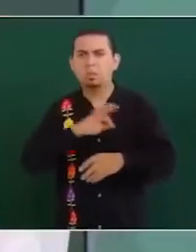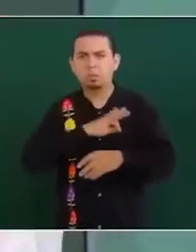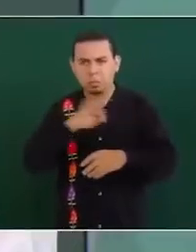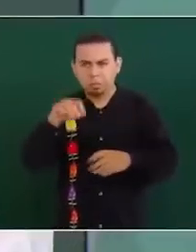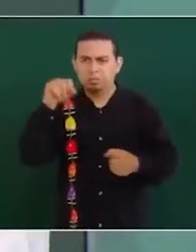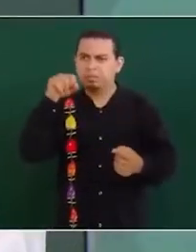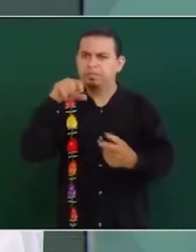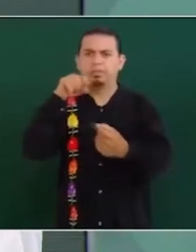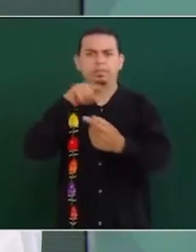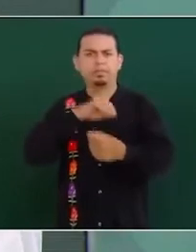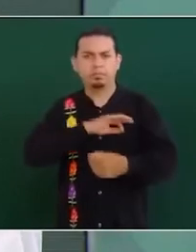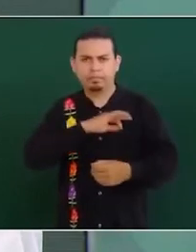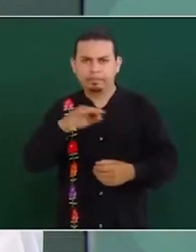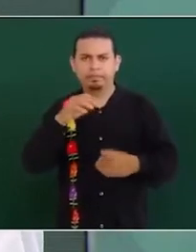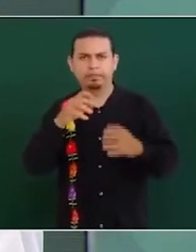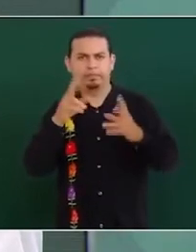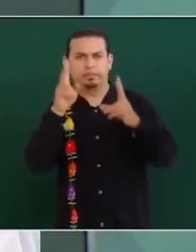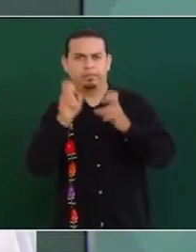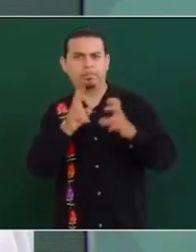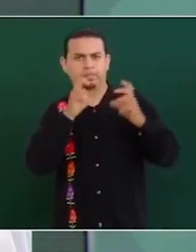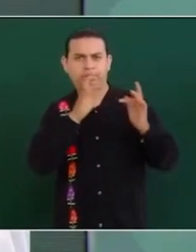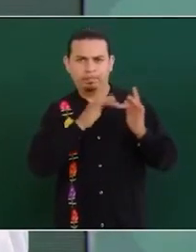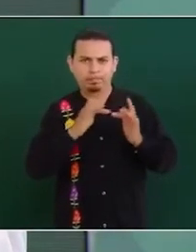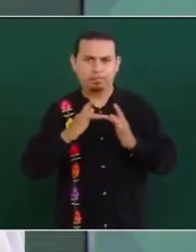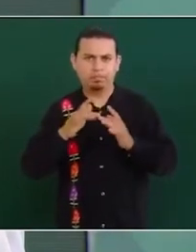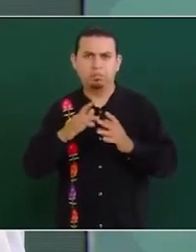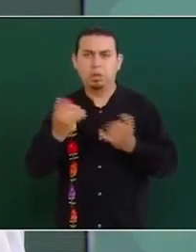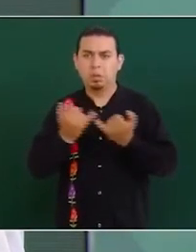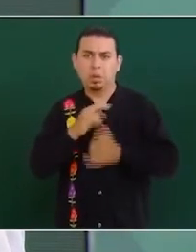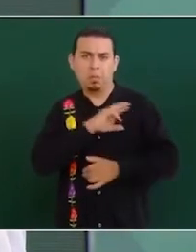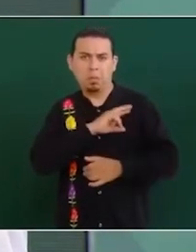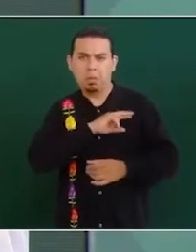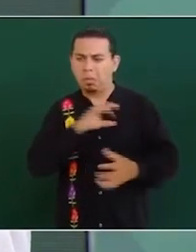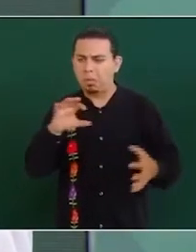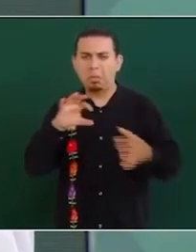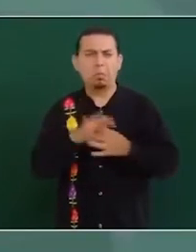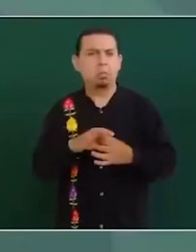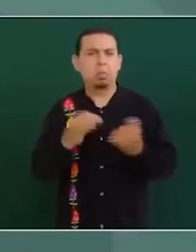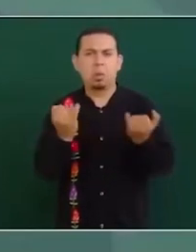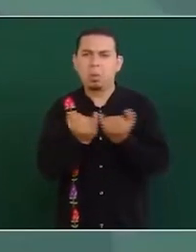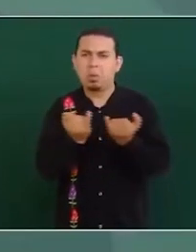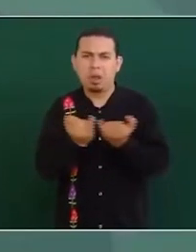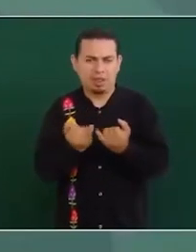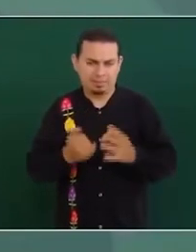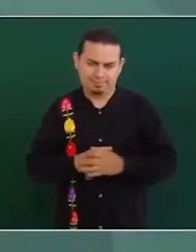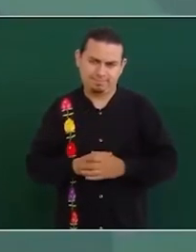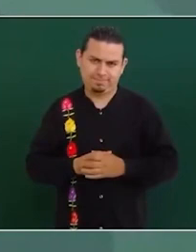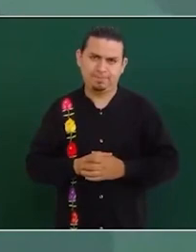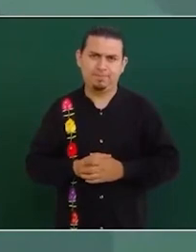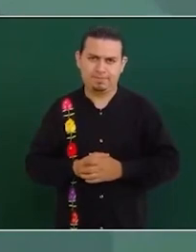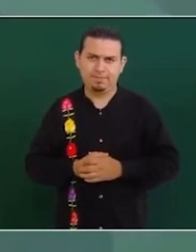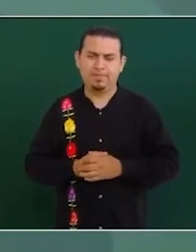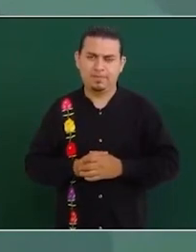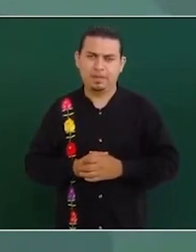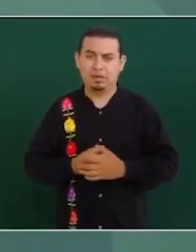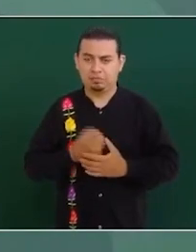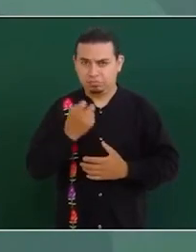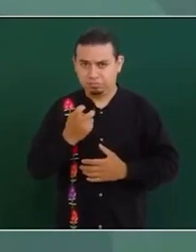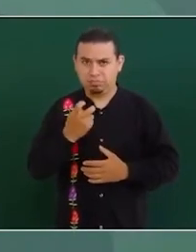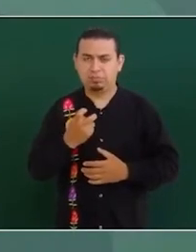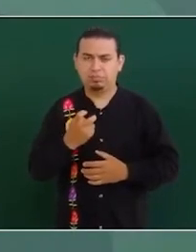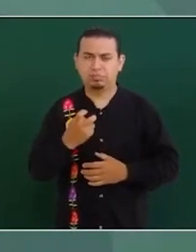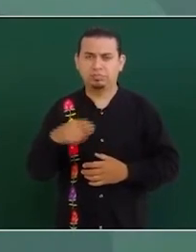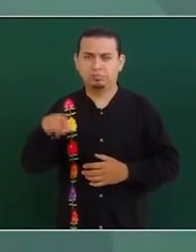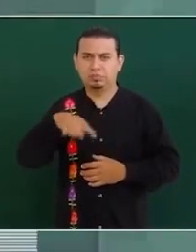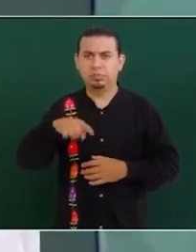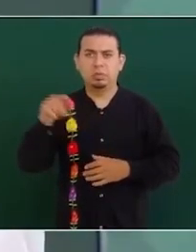red que utilizan empresas particulares. Entonces, estaba